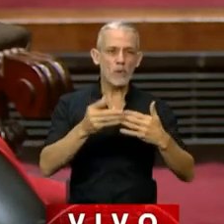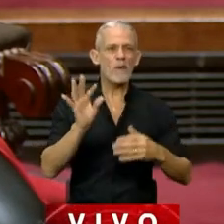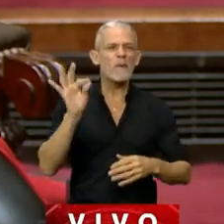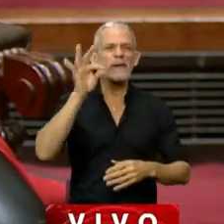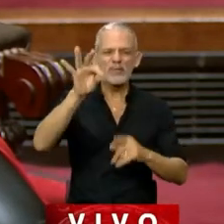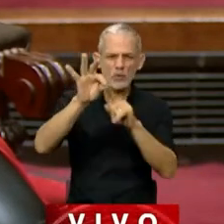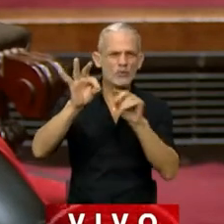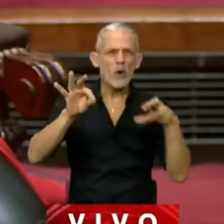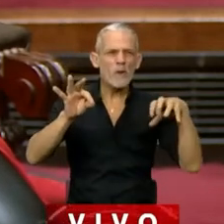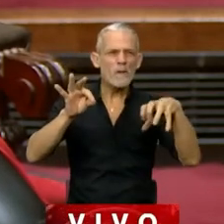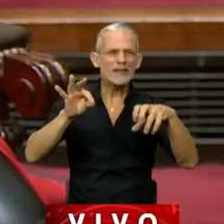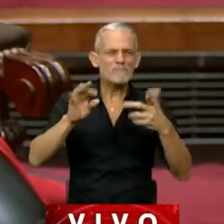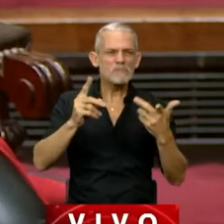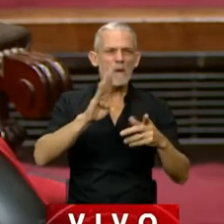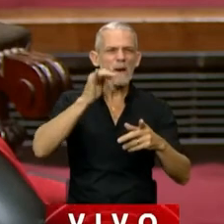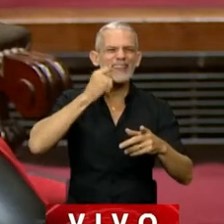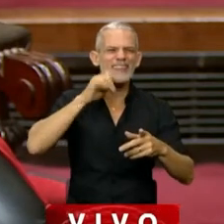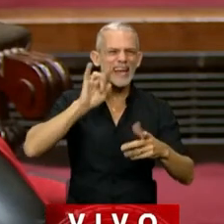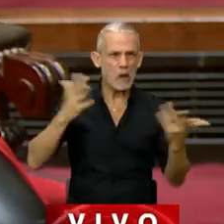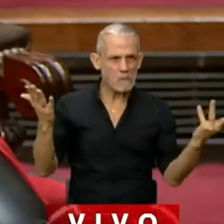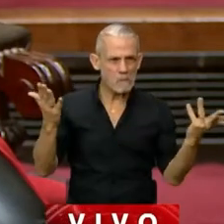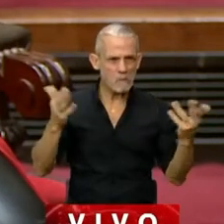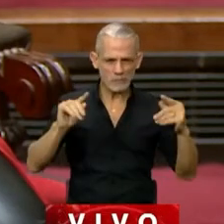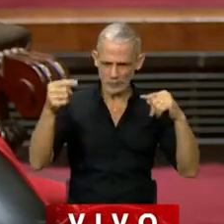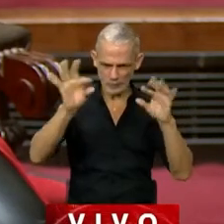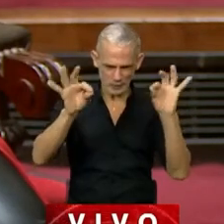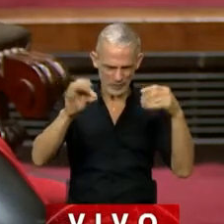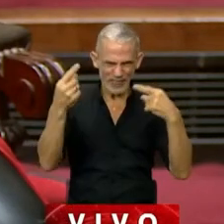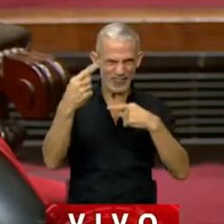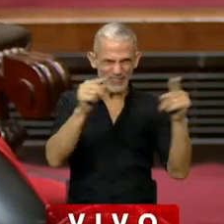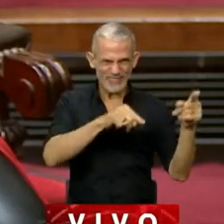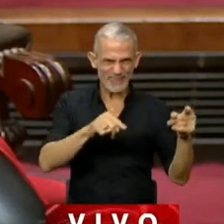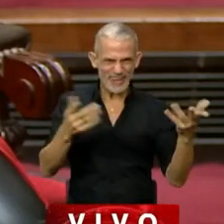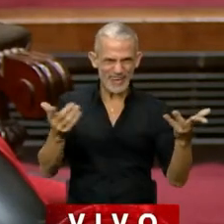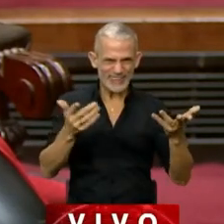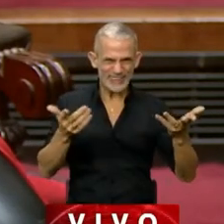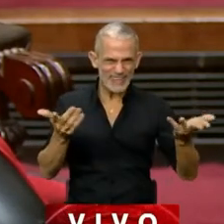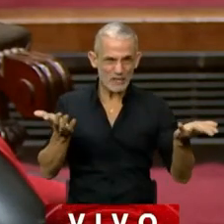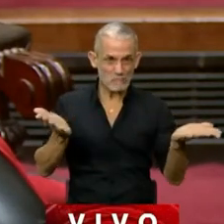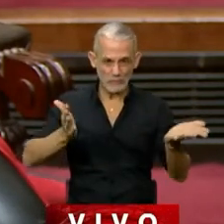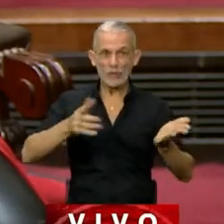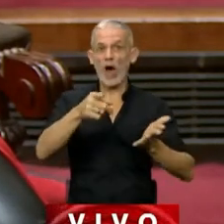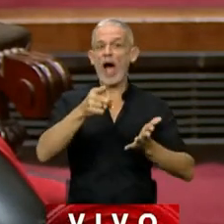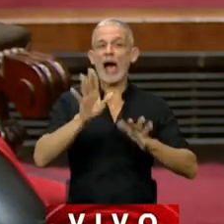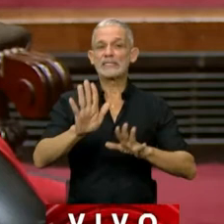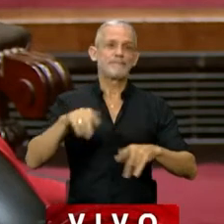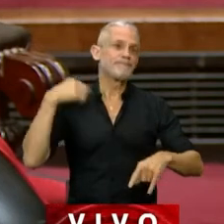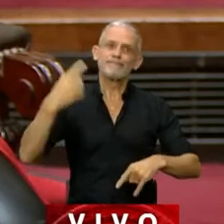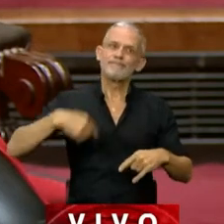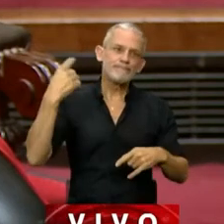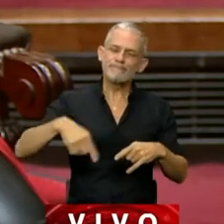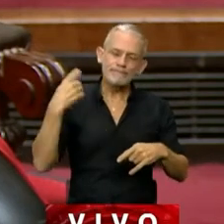y cause y le estamos dando un antibiótico estamos generando realmente un gran importante pero es una práctica permanente